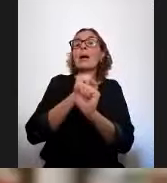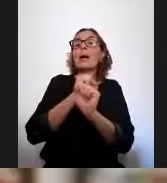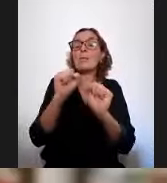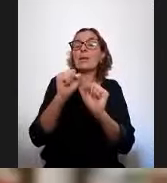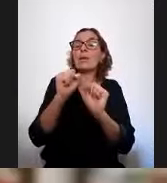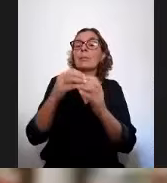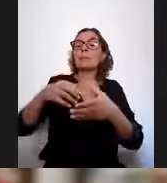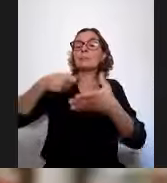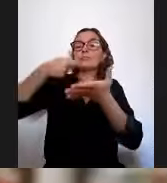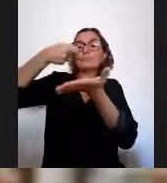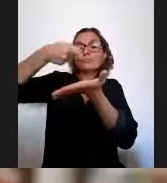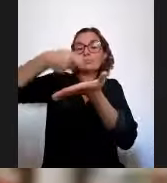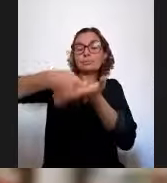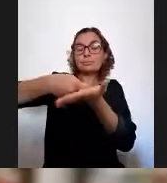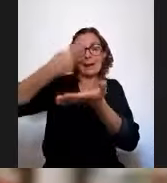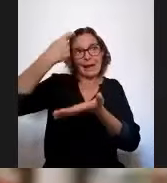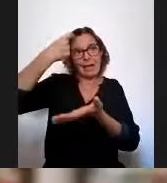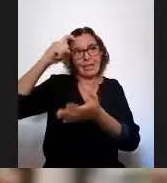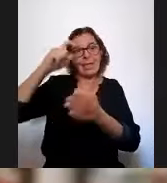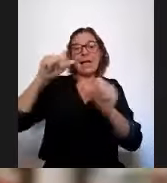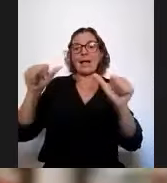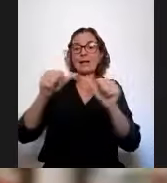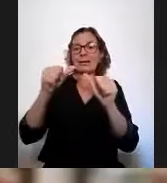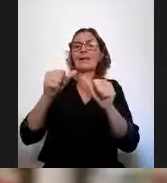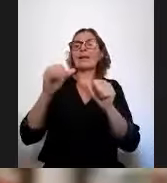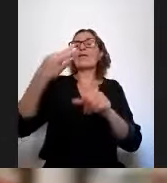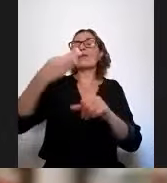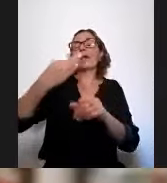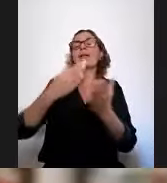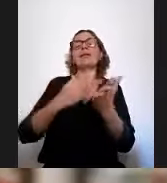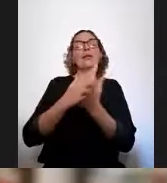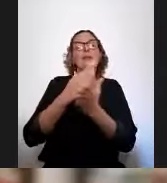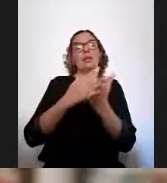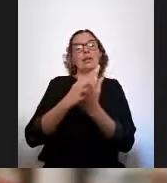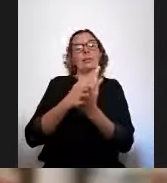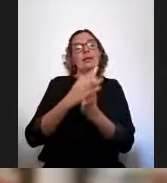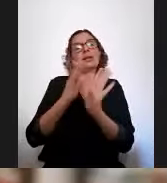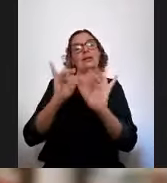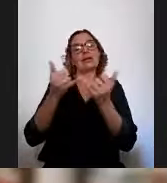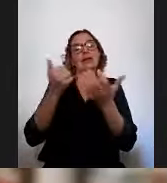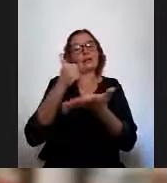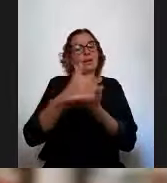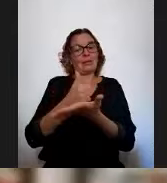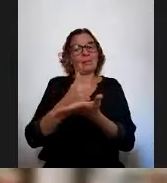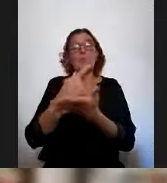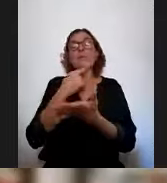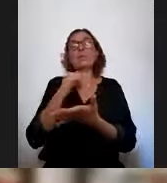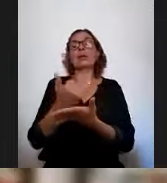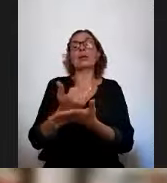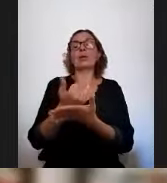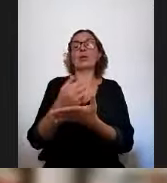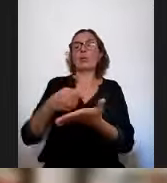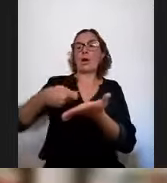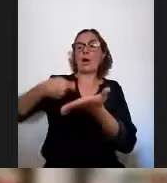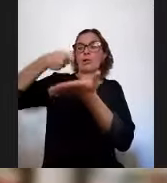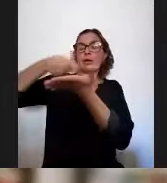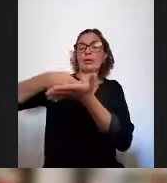implementar su idea de negocio siempre que ya esté validada, obviamente. Hay inversores